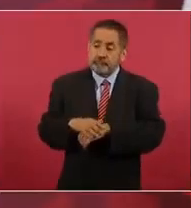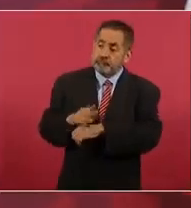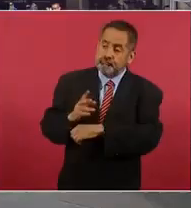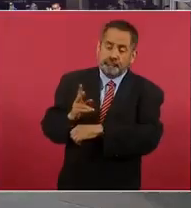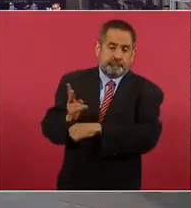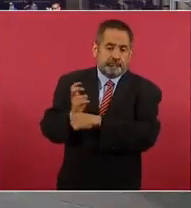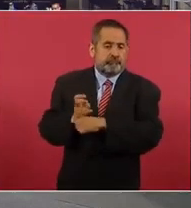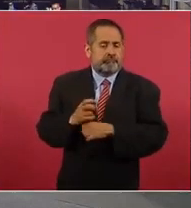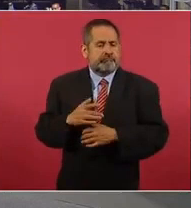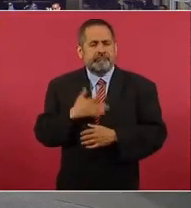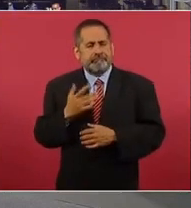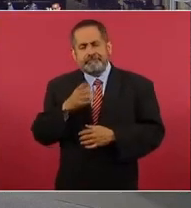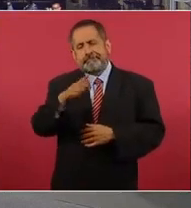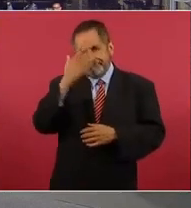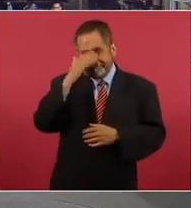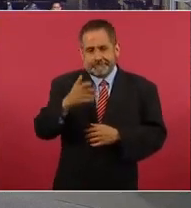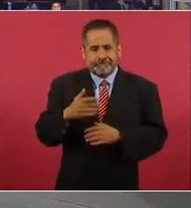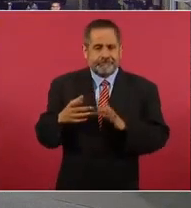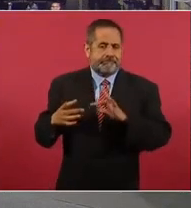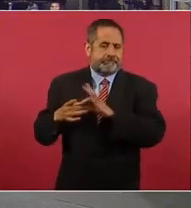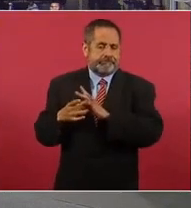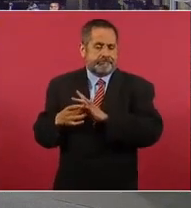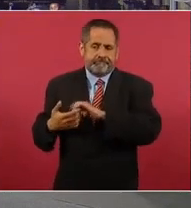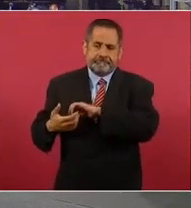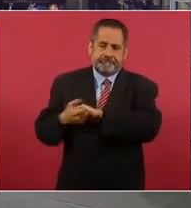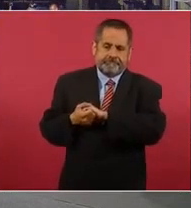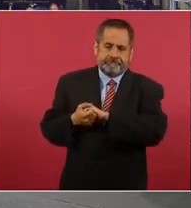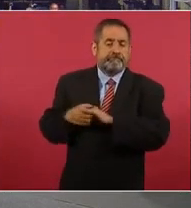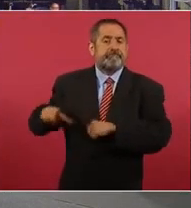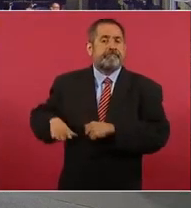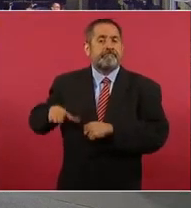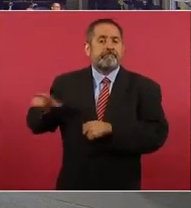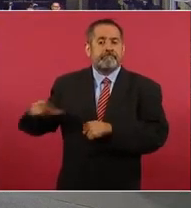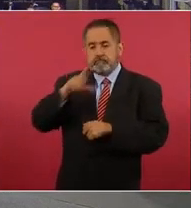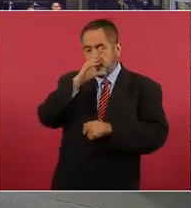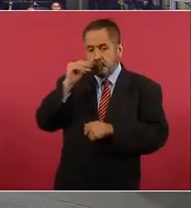porque solidariamente el gobierno de Cuba nos ofrece